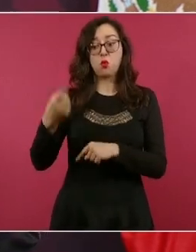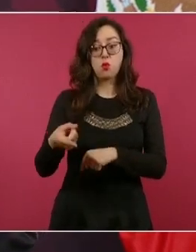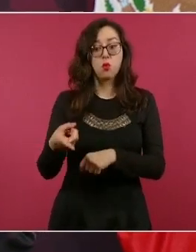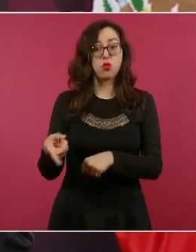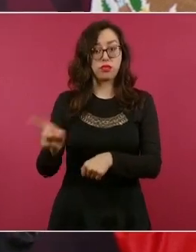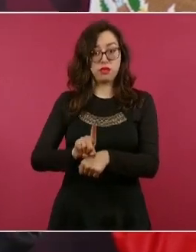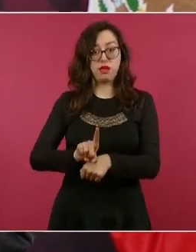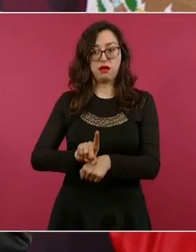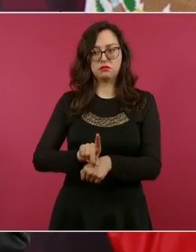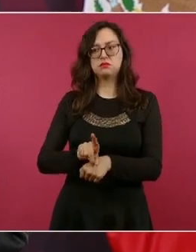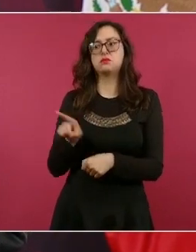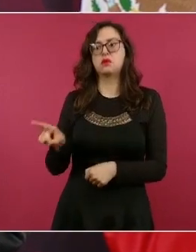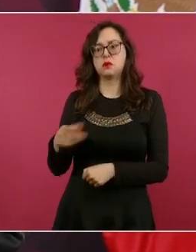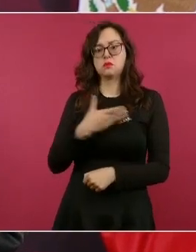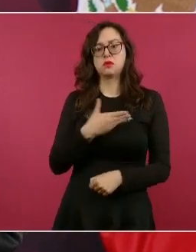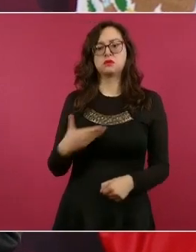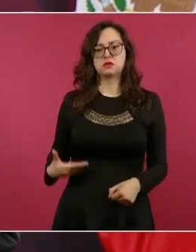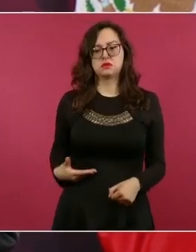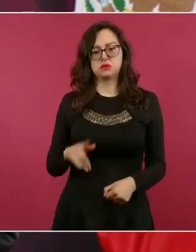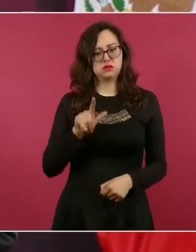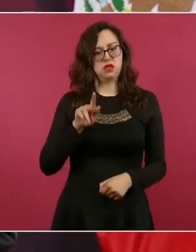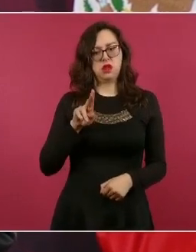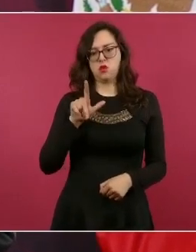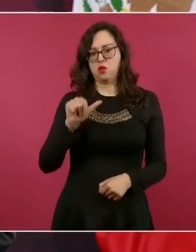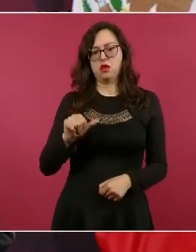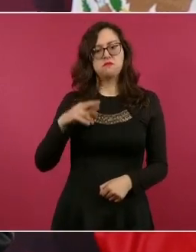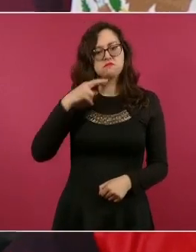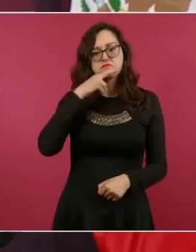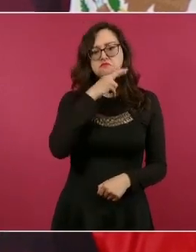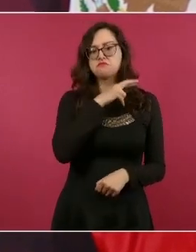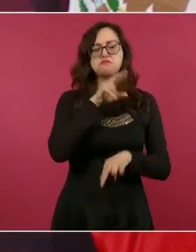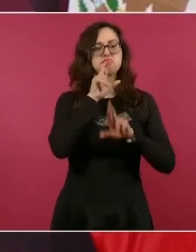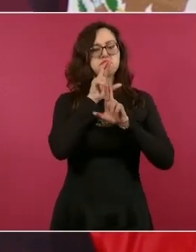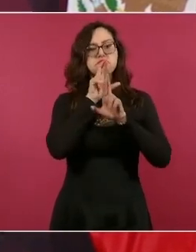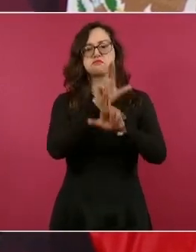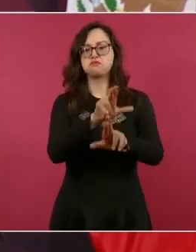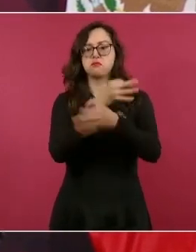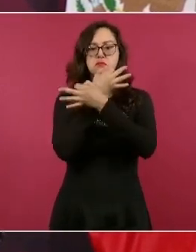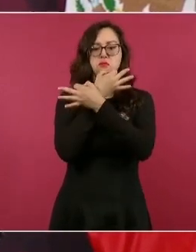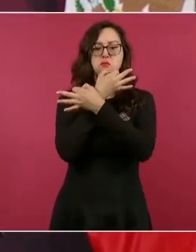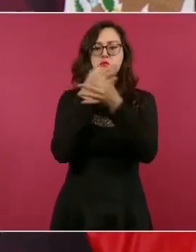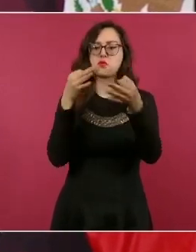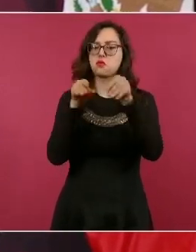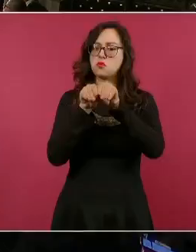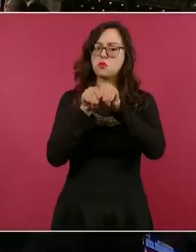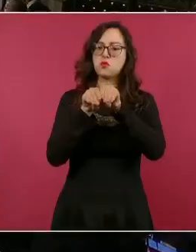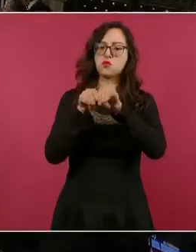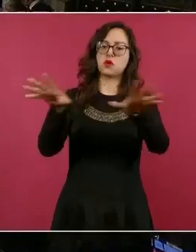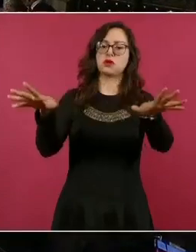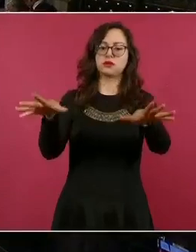con un comunicado, un boletín, un mensaje de él,